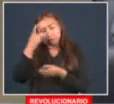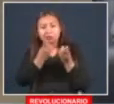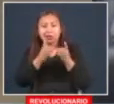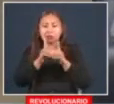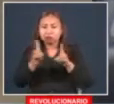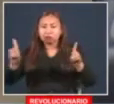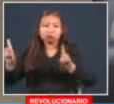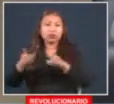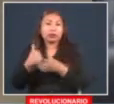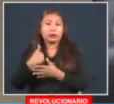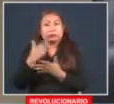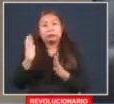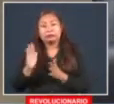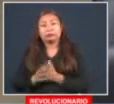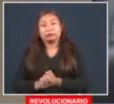Hay algo sospechoso.